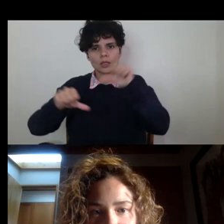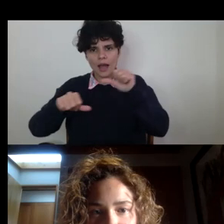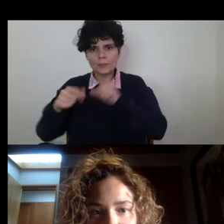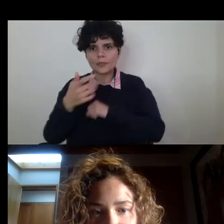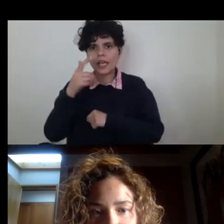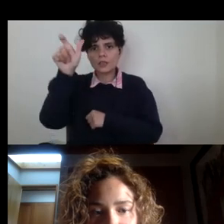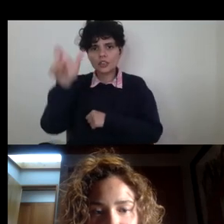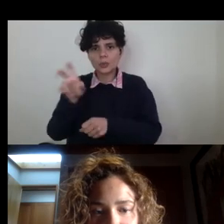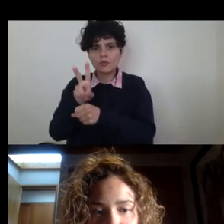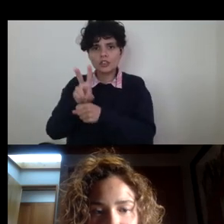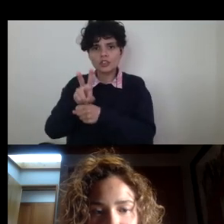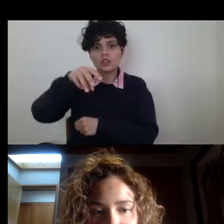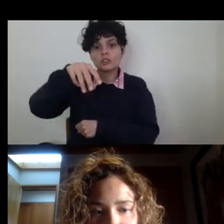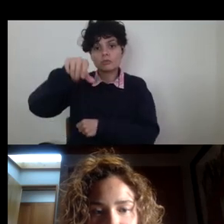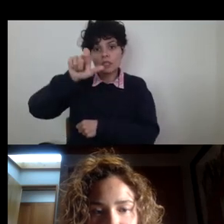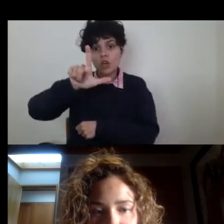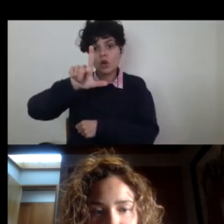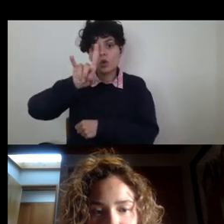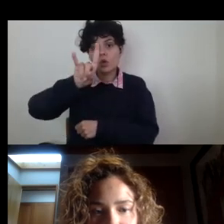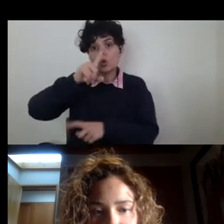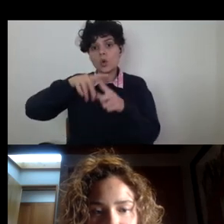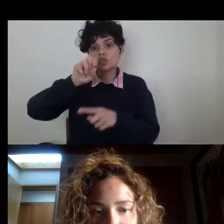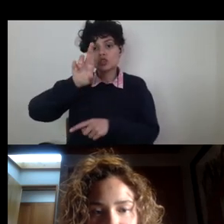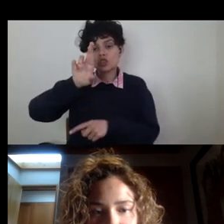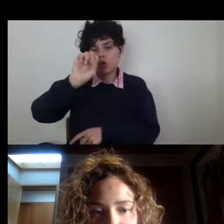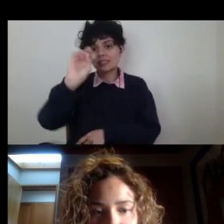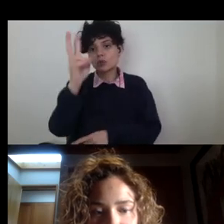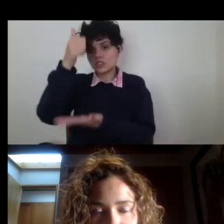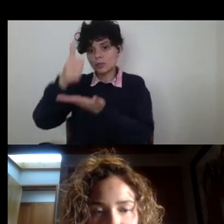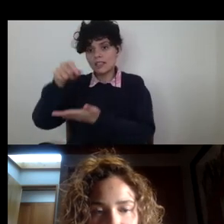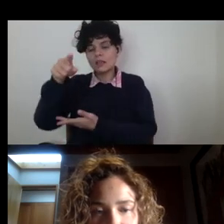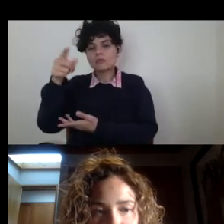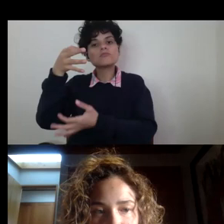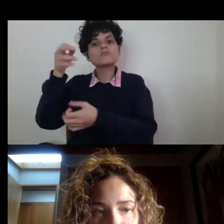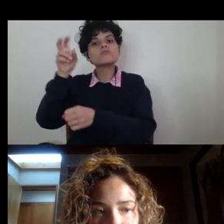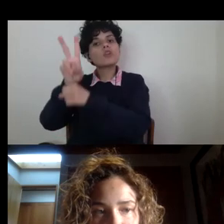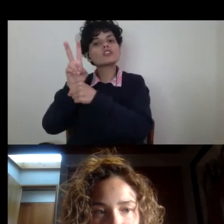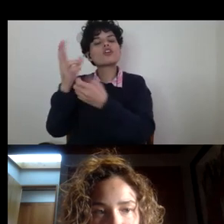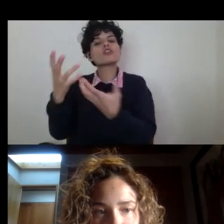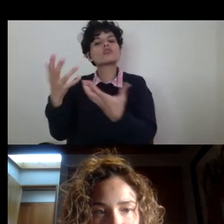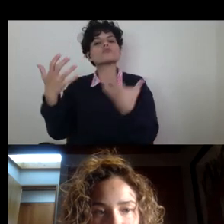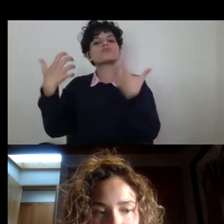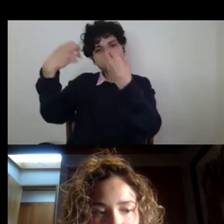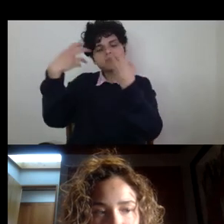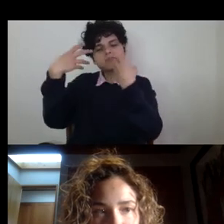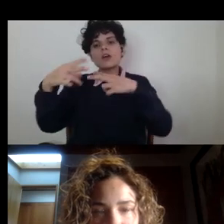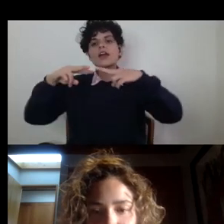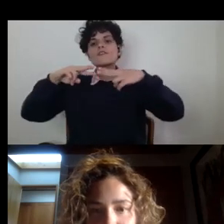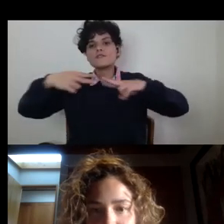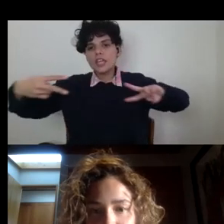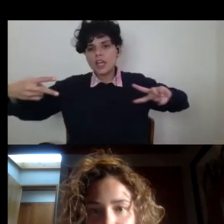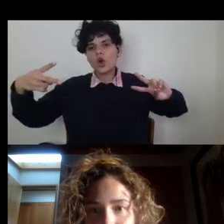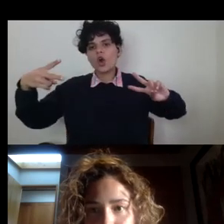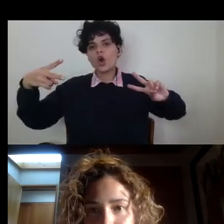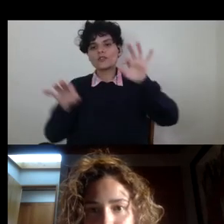en el segundo semestre nos imparte un semestre de biofísica. Y el doctor Luxoro nos hace clase